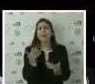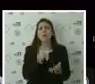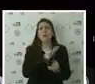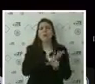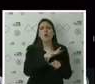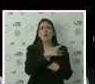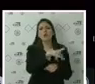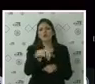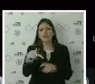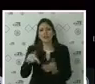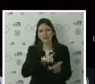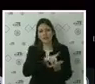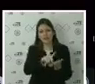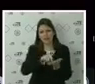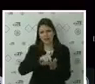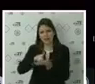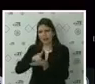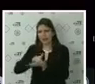derechos